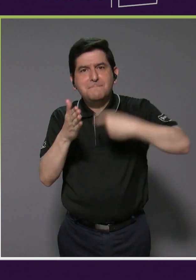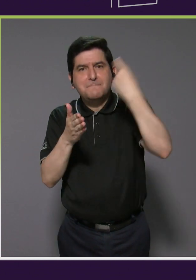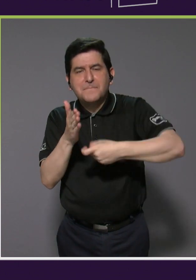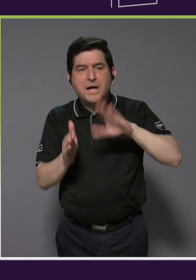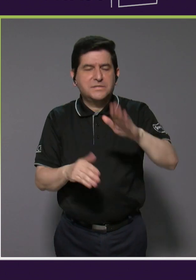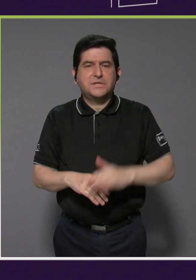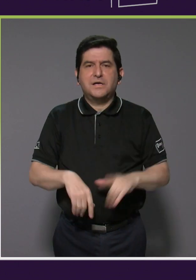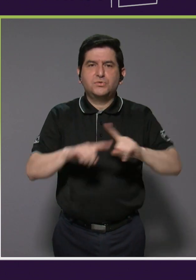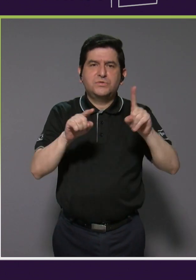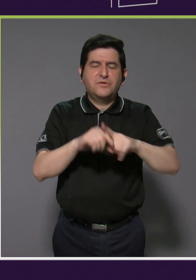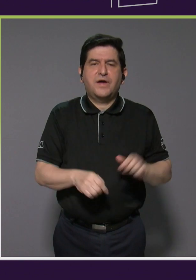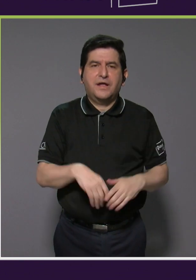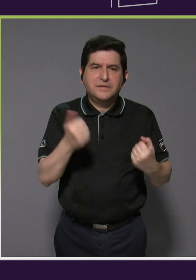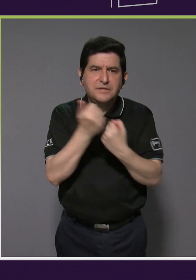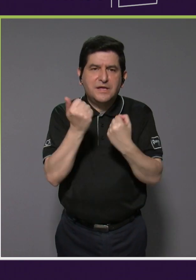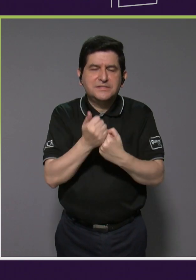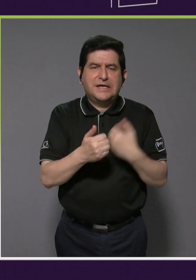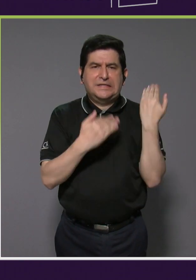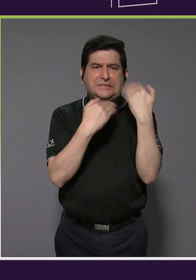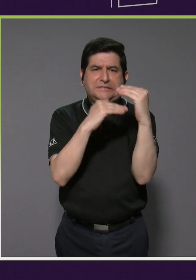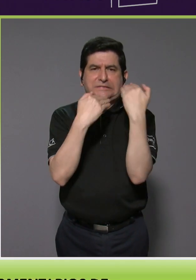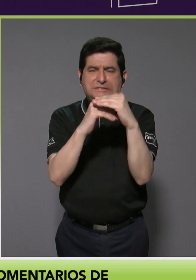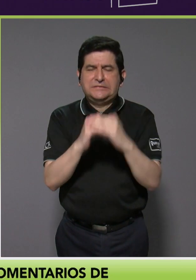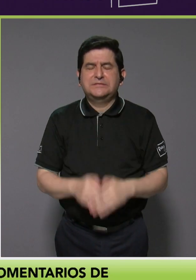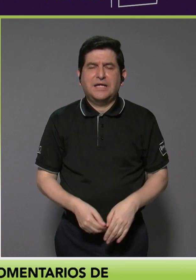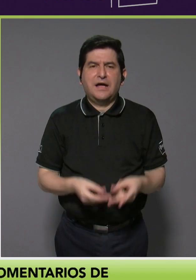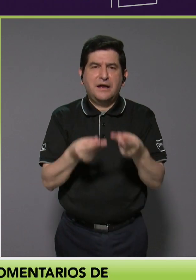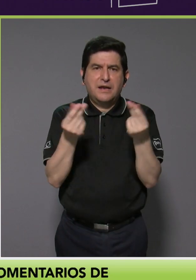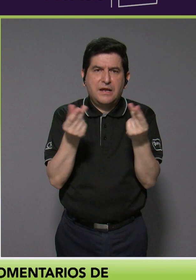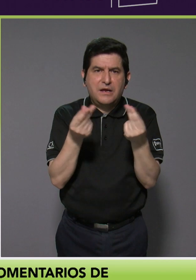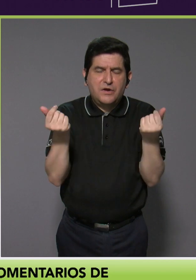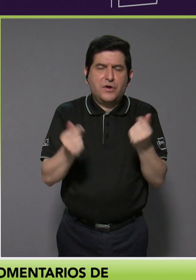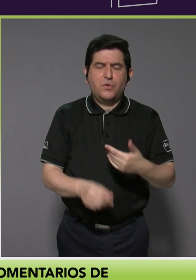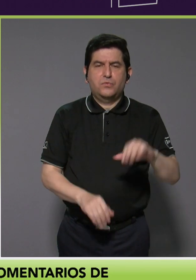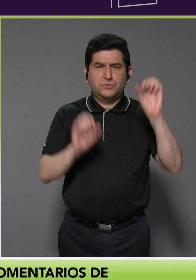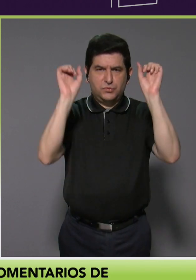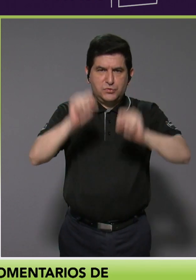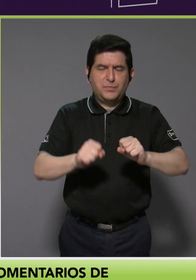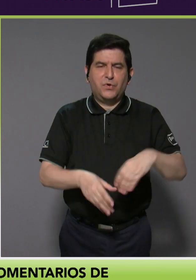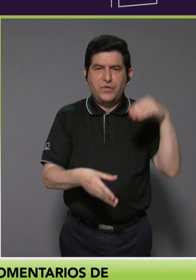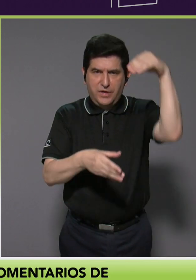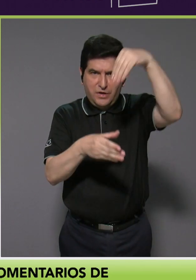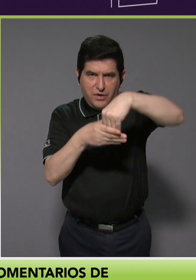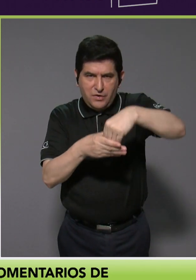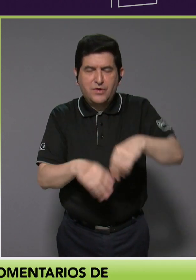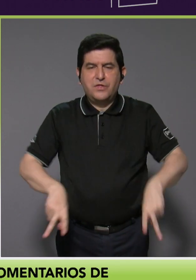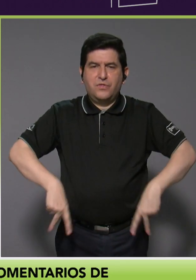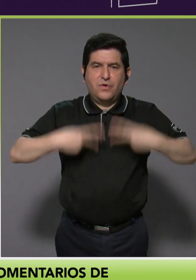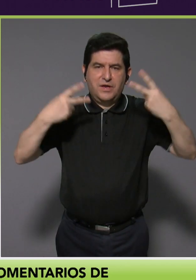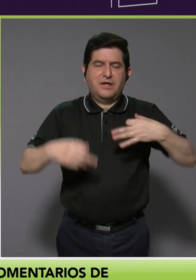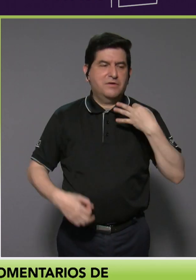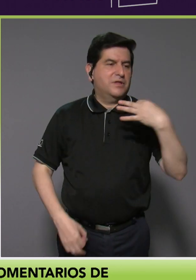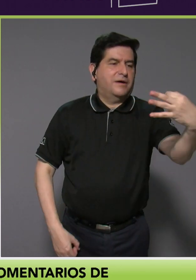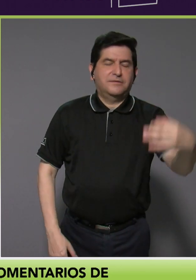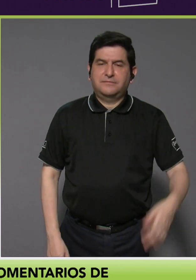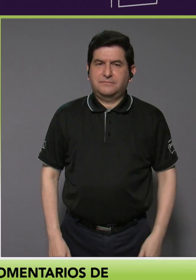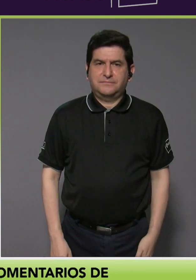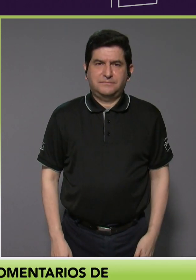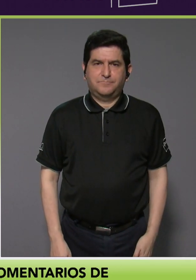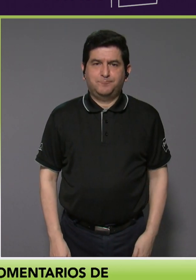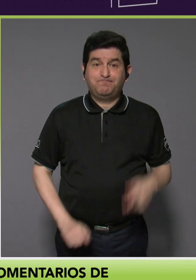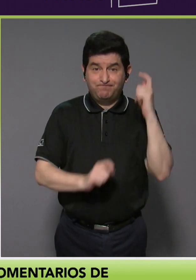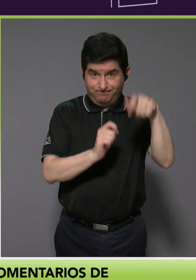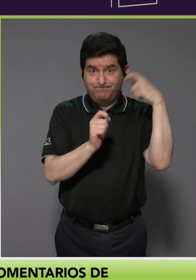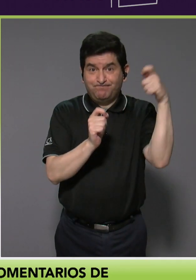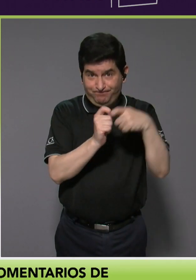sus implementos es cortar aún más sus pocos recursos necesarios para poder incorporarse en la vida diaria.